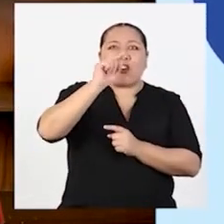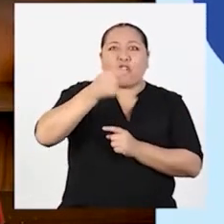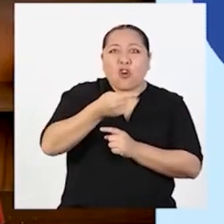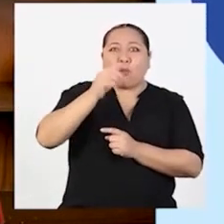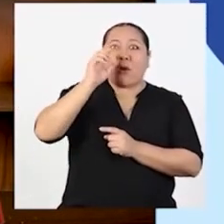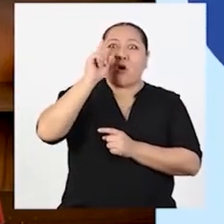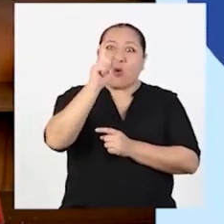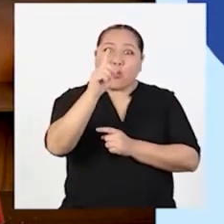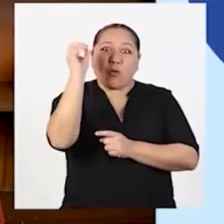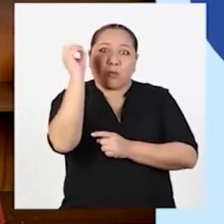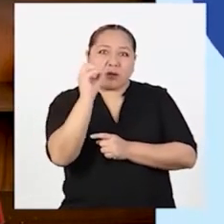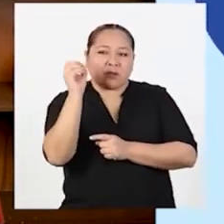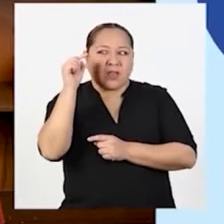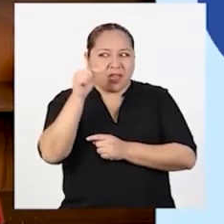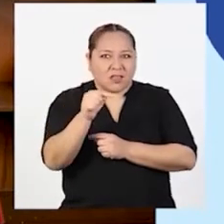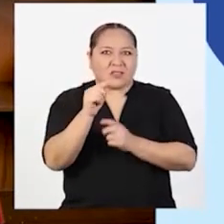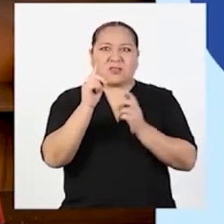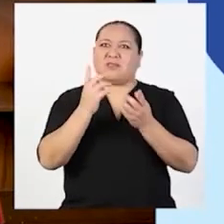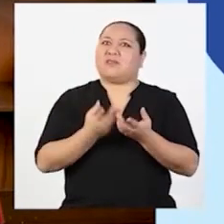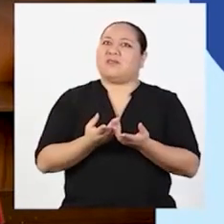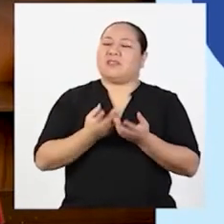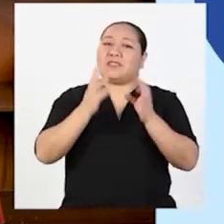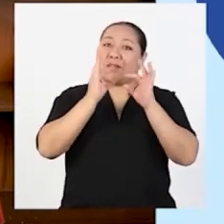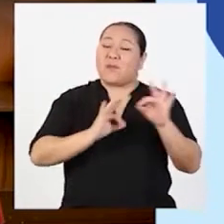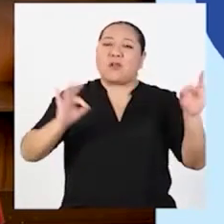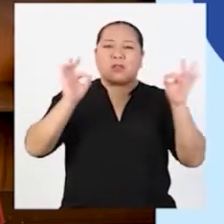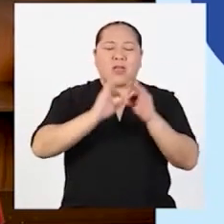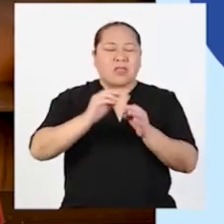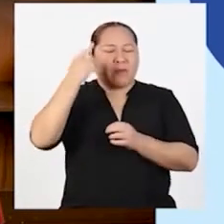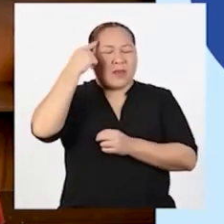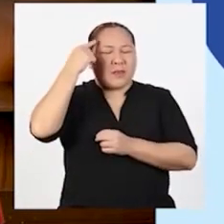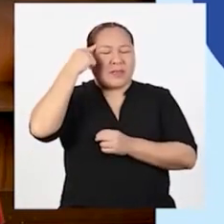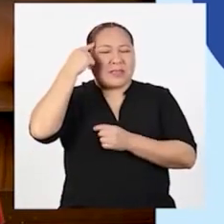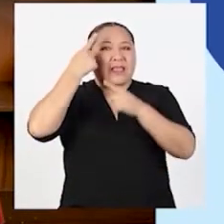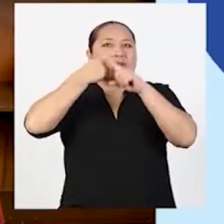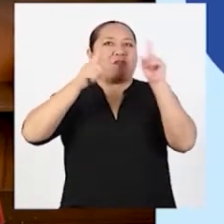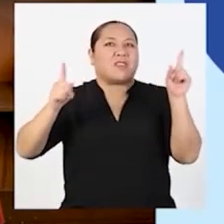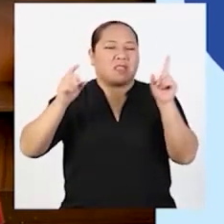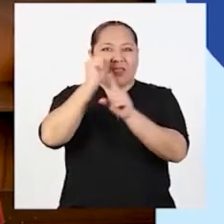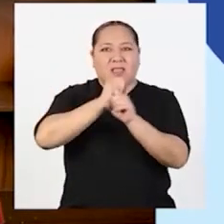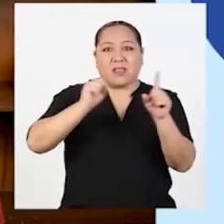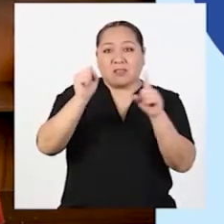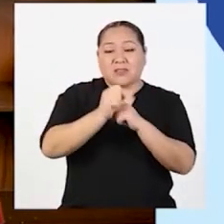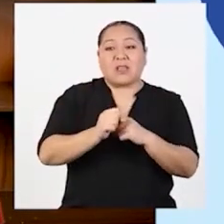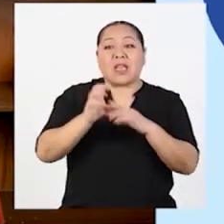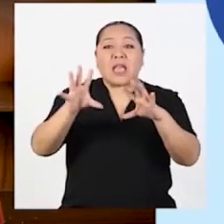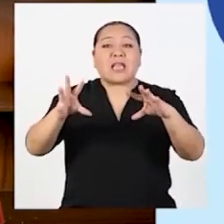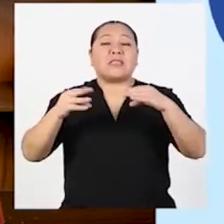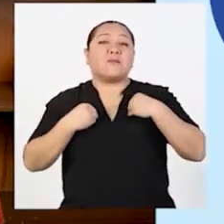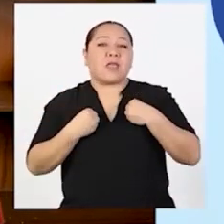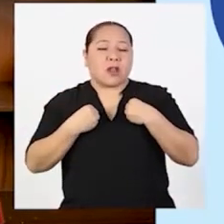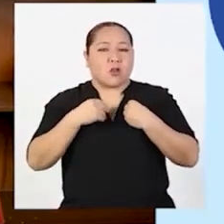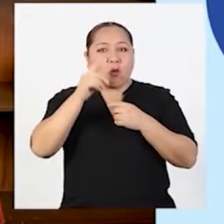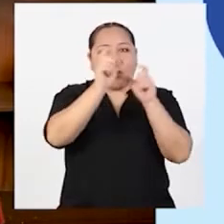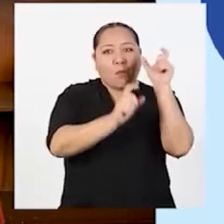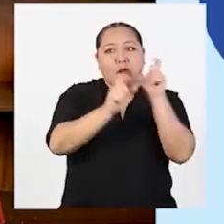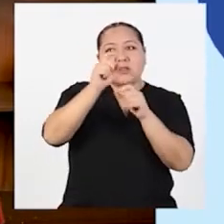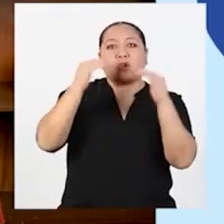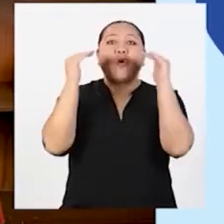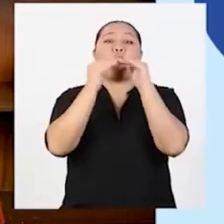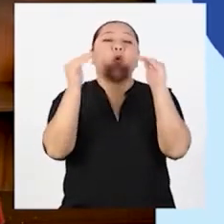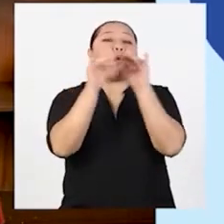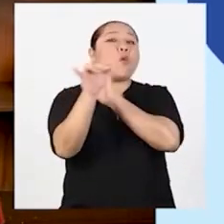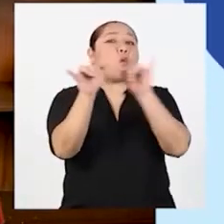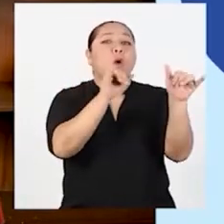deben significar un cambio en la visión que tengamos en la sociedad y reconocernos como personas en igualdad de